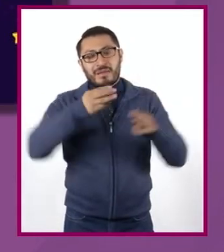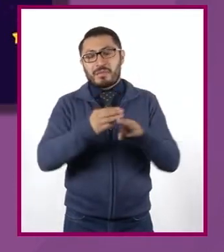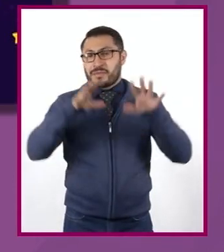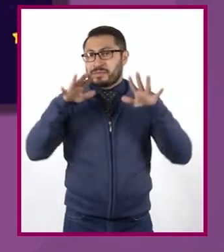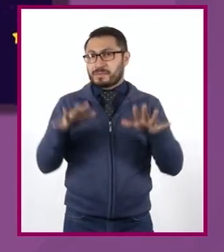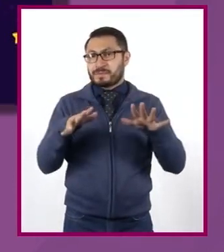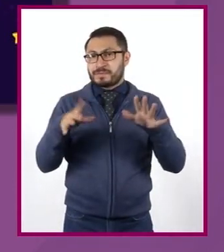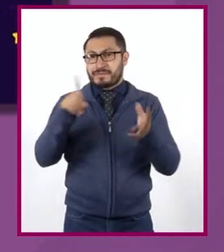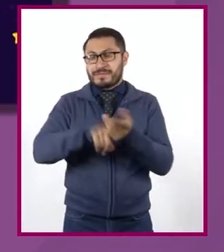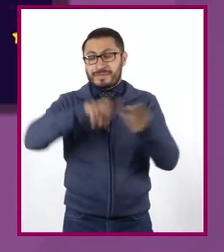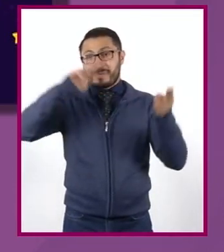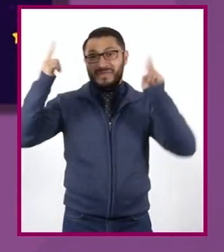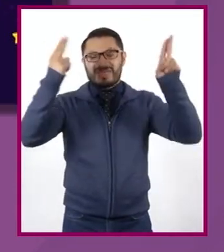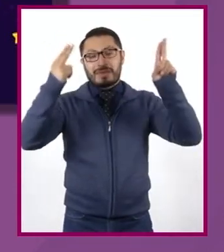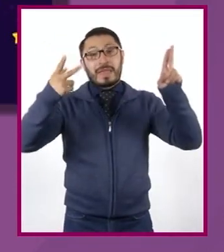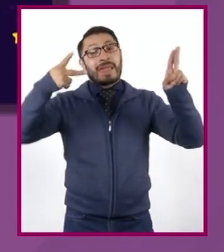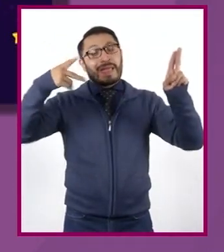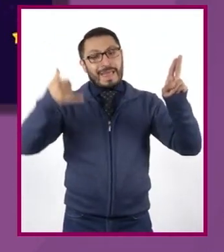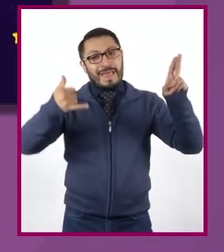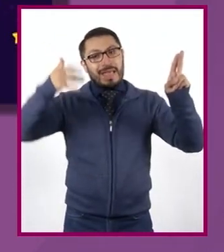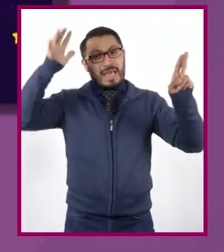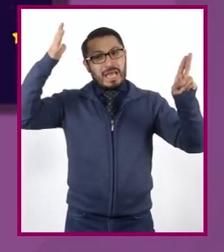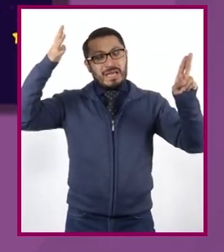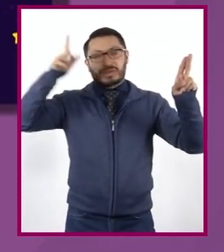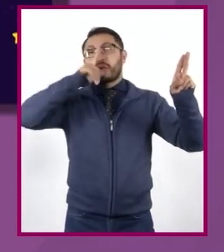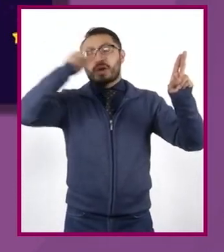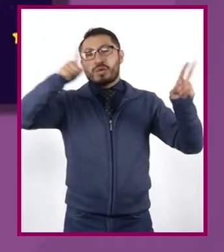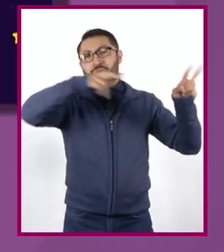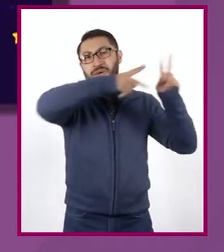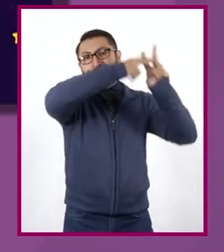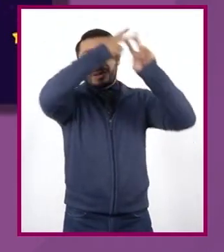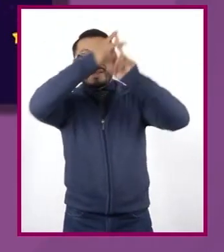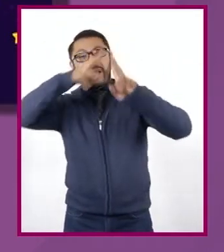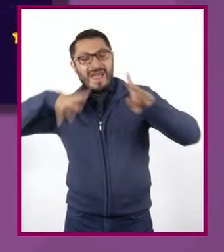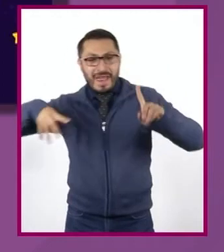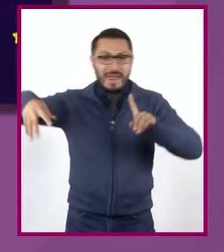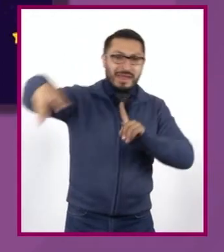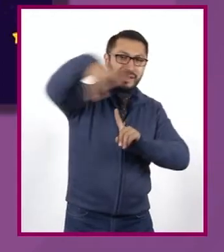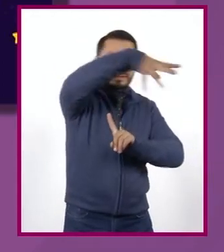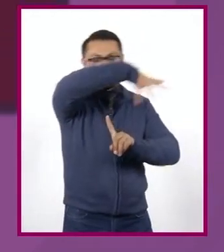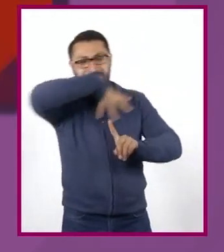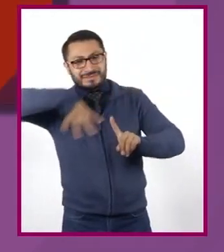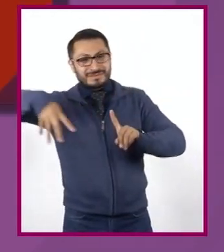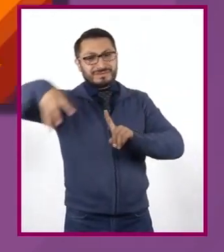universo, mientras que el Sol, la Luna y los demás astros giran a su alrededor.